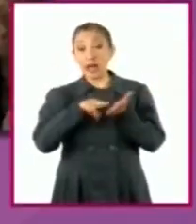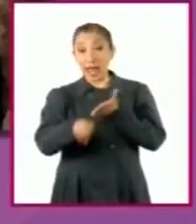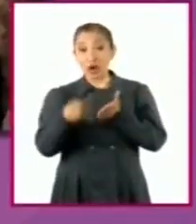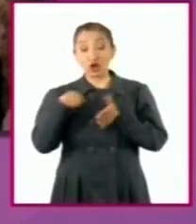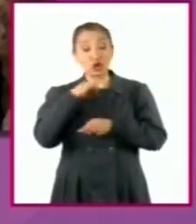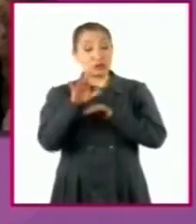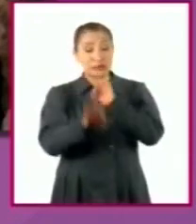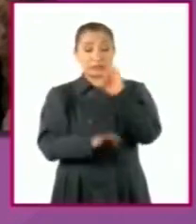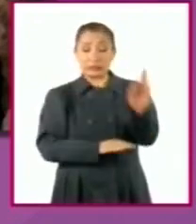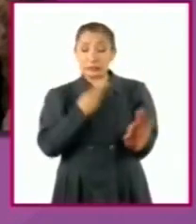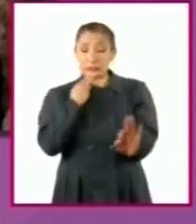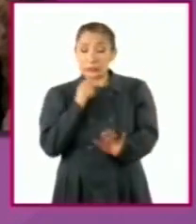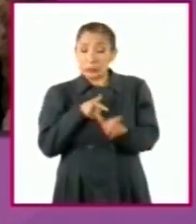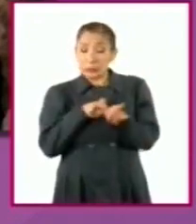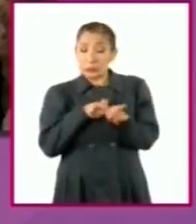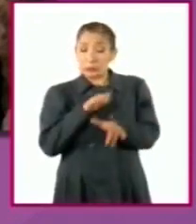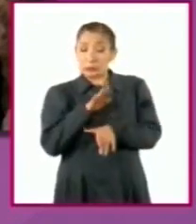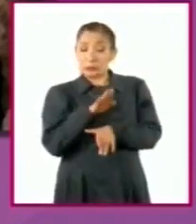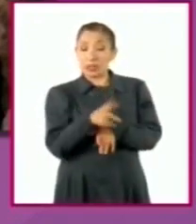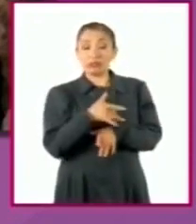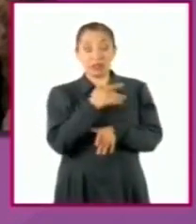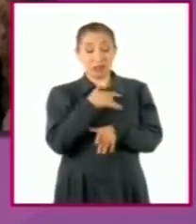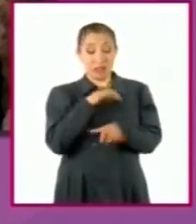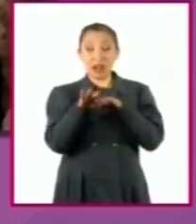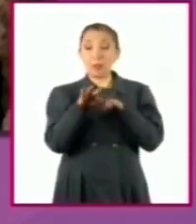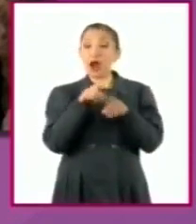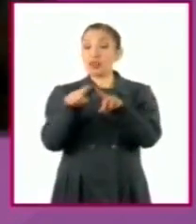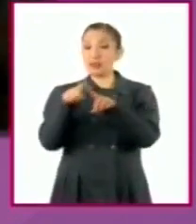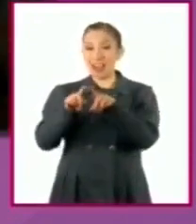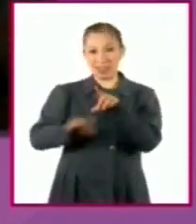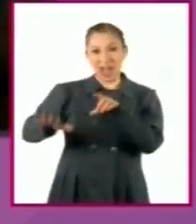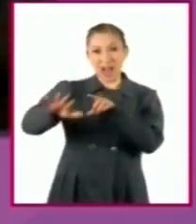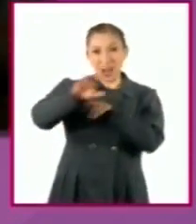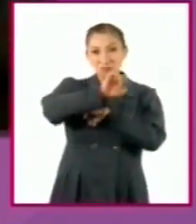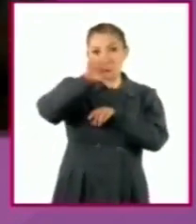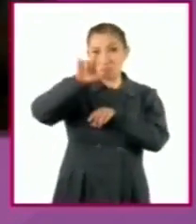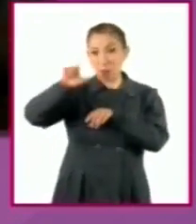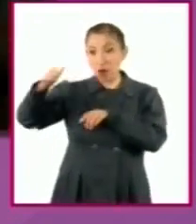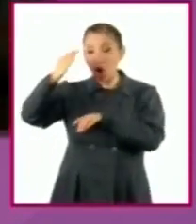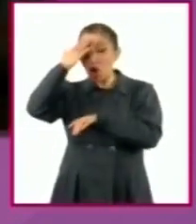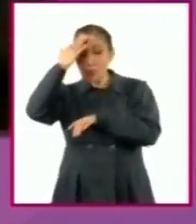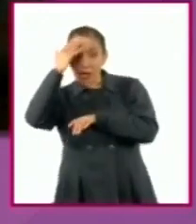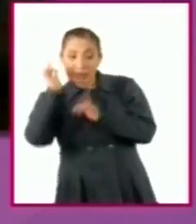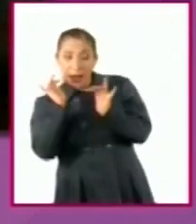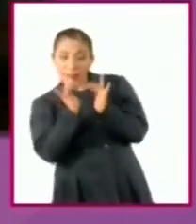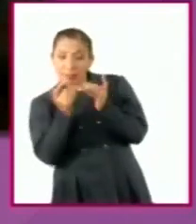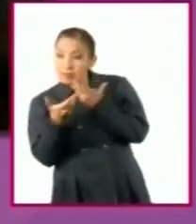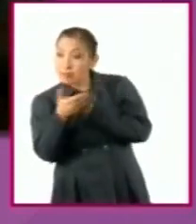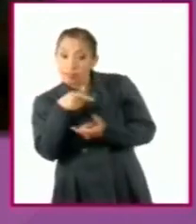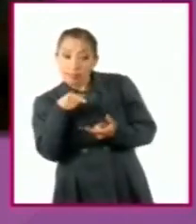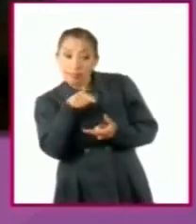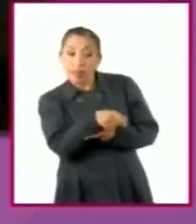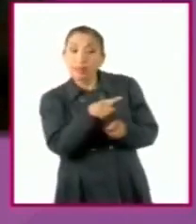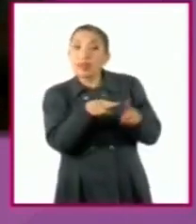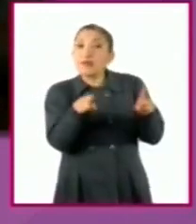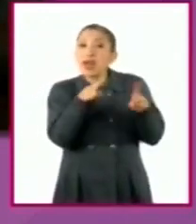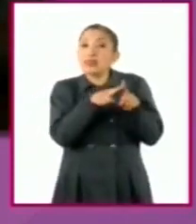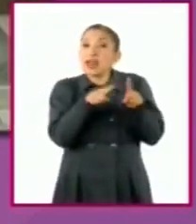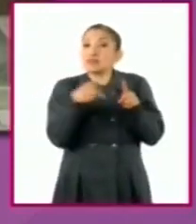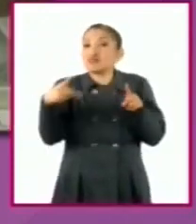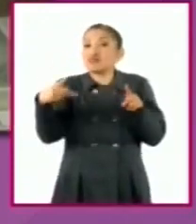se establecieron las primeras aldeas sedentarias en lugares donde abundaran los recursos, como en las costas de ríos. Pero esto